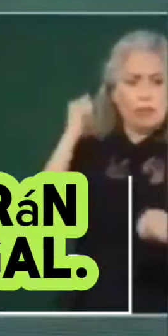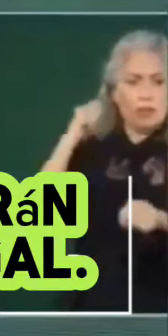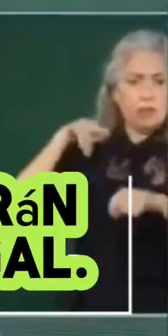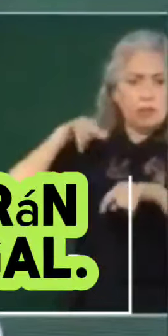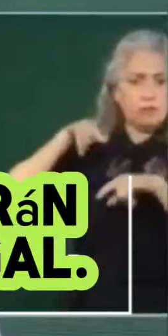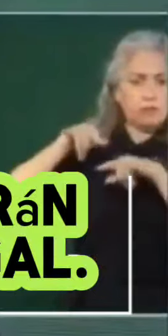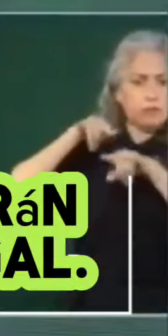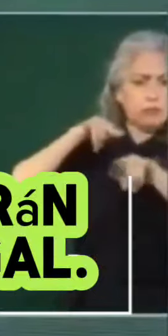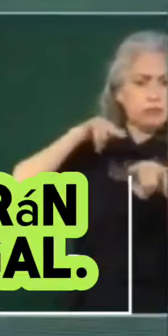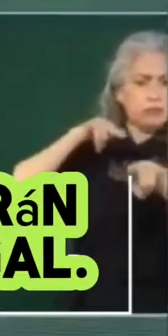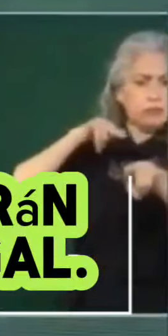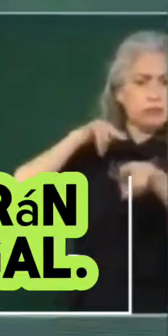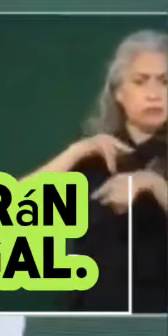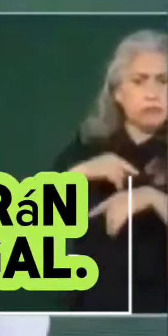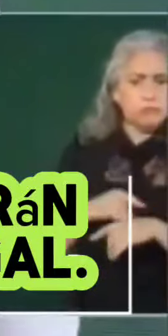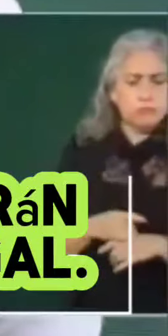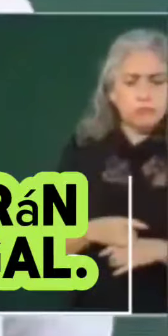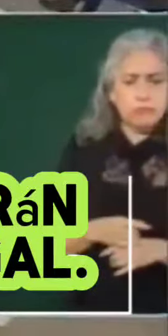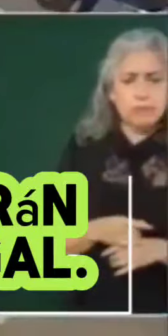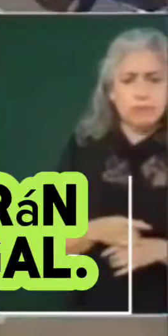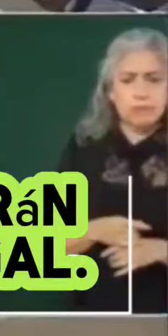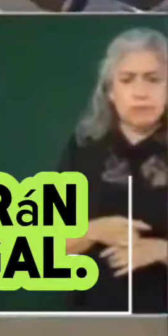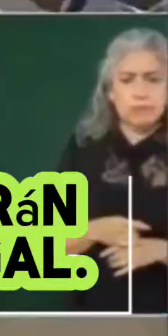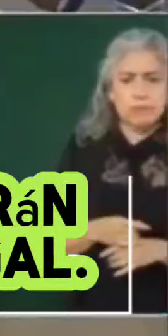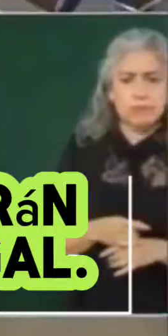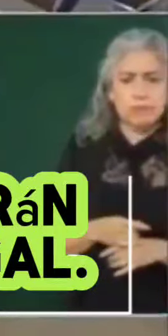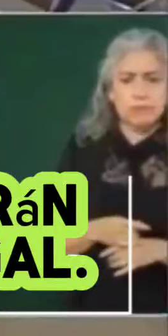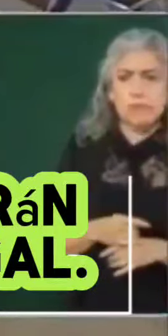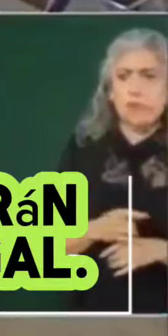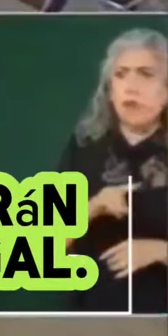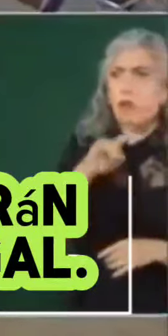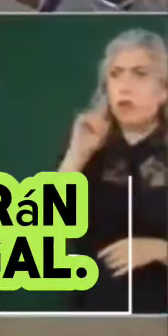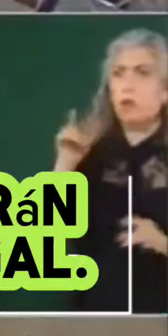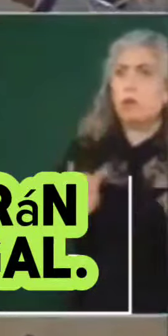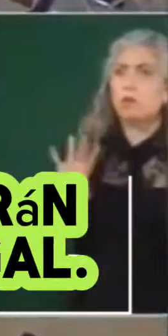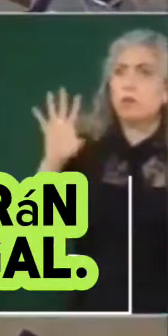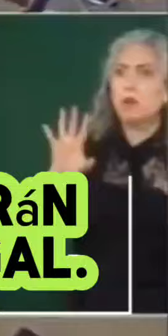y de repente, un día antes llegaron seis.